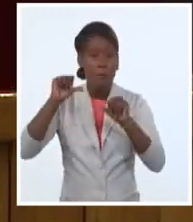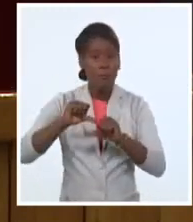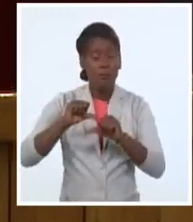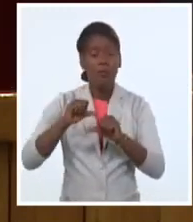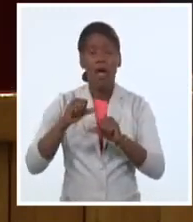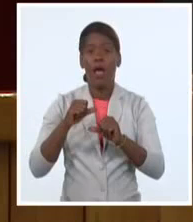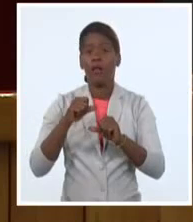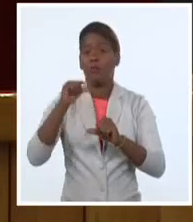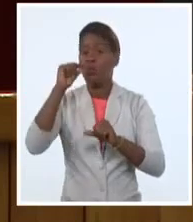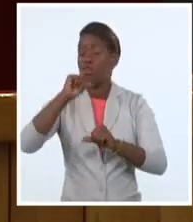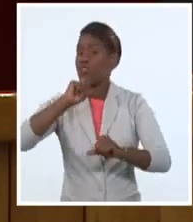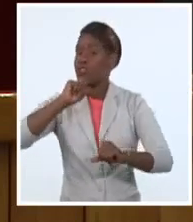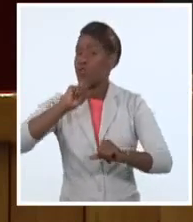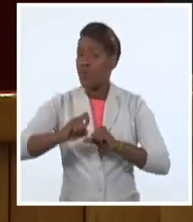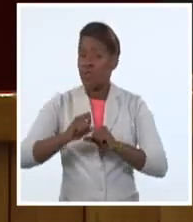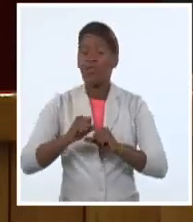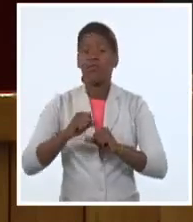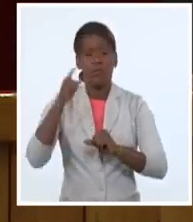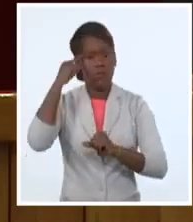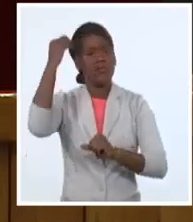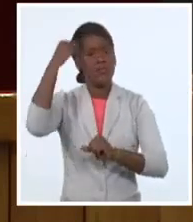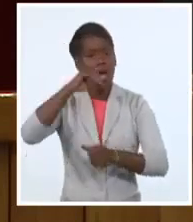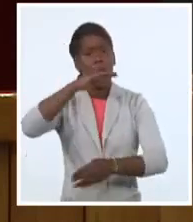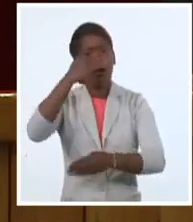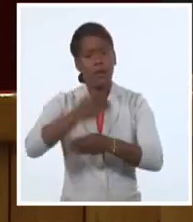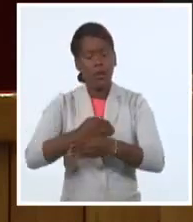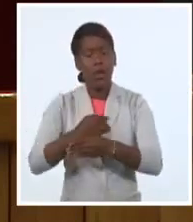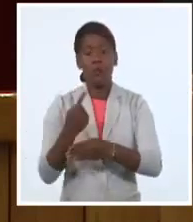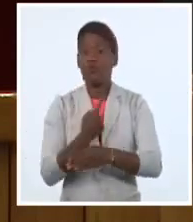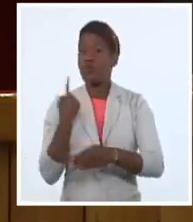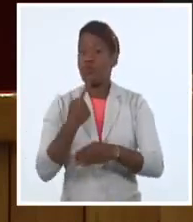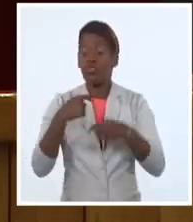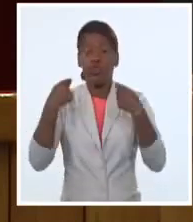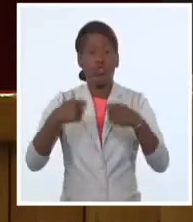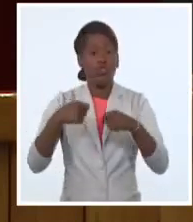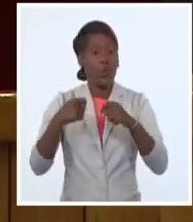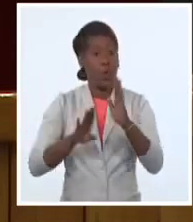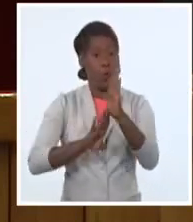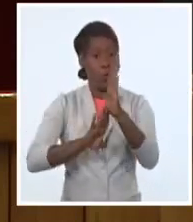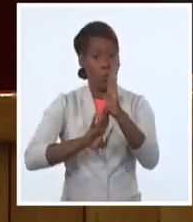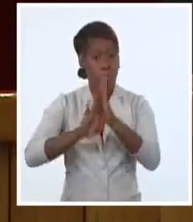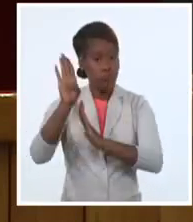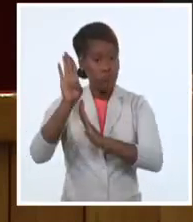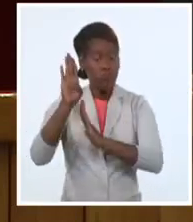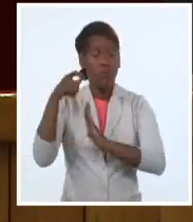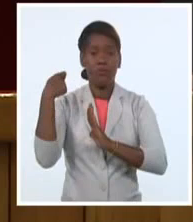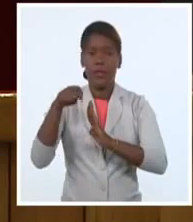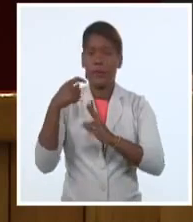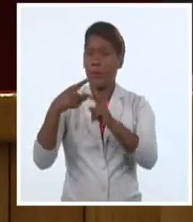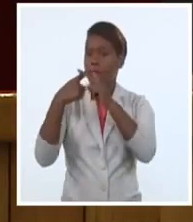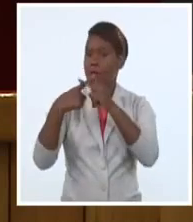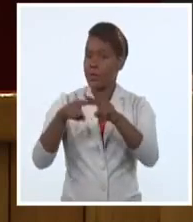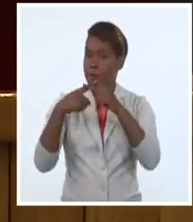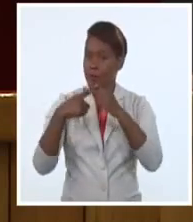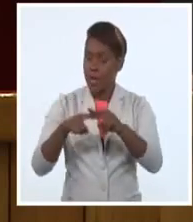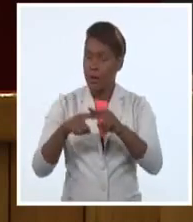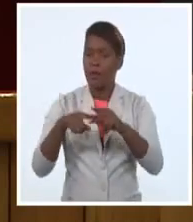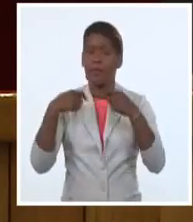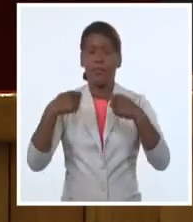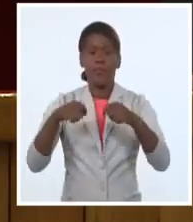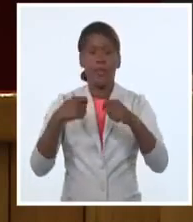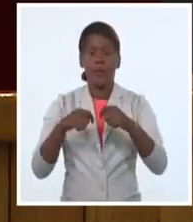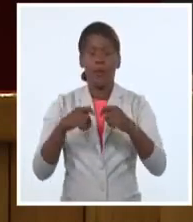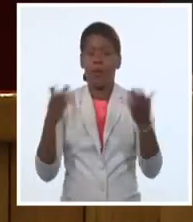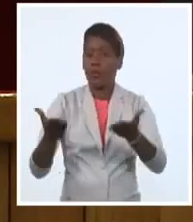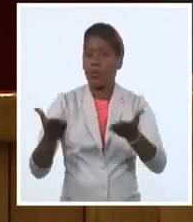las dificultades que genera el bloqueo en la cotidianidad de todos los cubanos y de la alta sensibilidad política que demandaba la aplicación de la tarea de